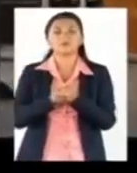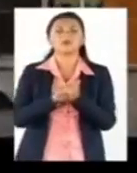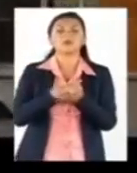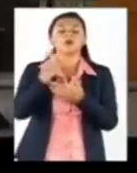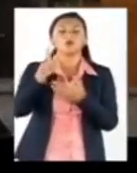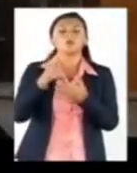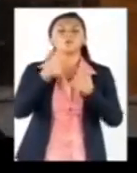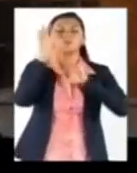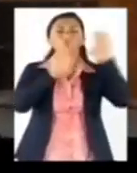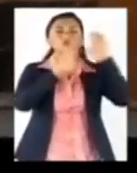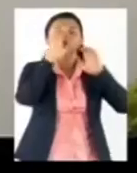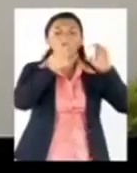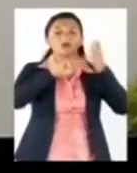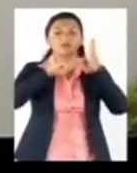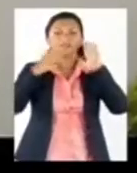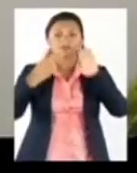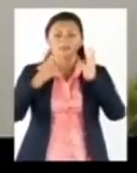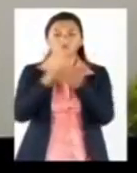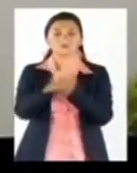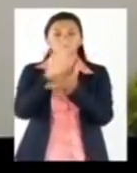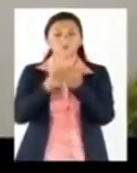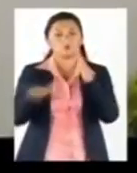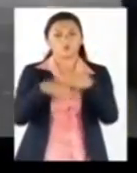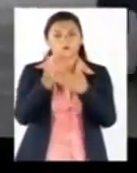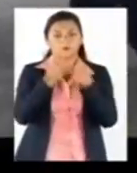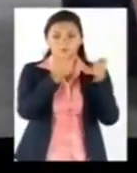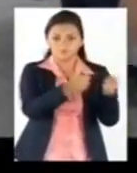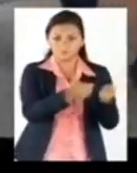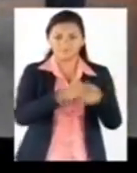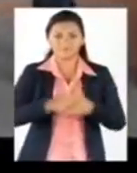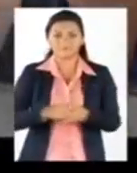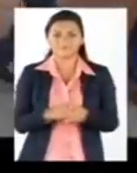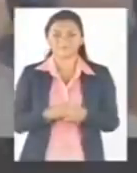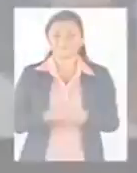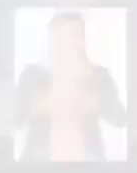de la Energía y la Unidad Educativa del Milenio Dr. Camilo Gallegos Domínguez.